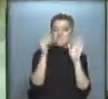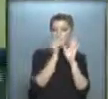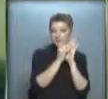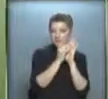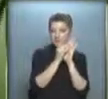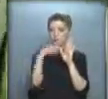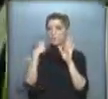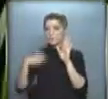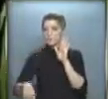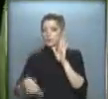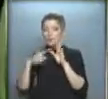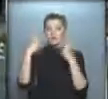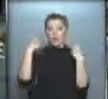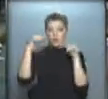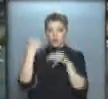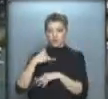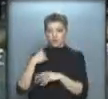el turismo local